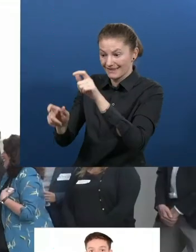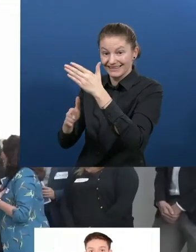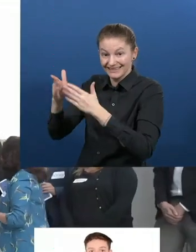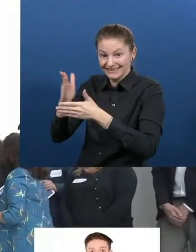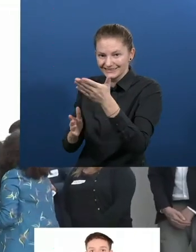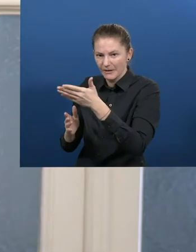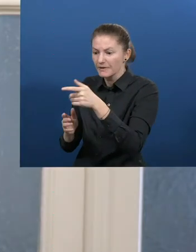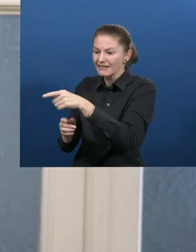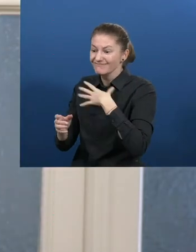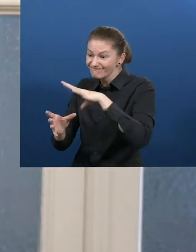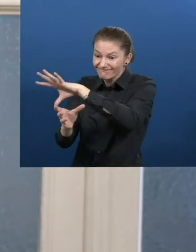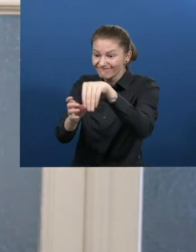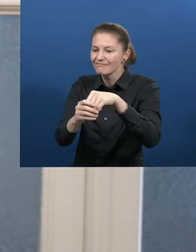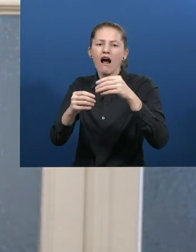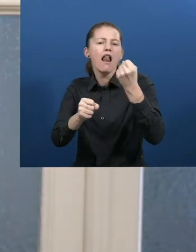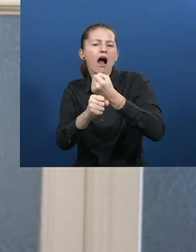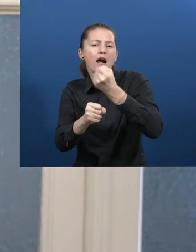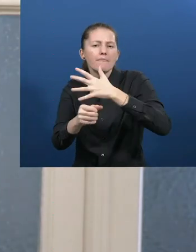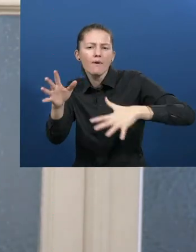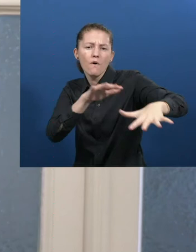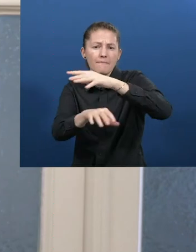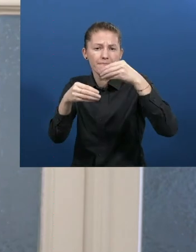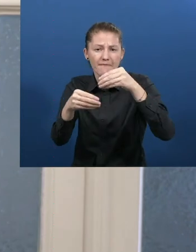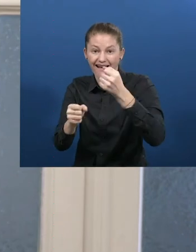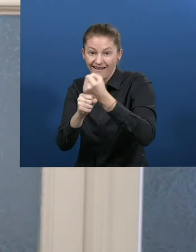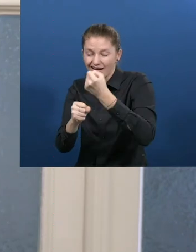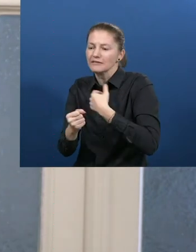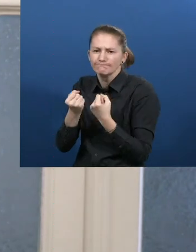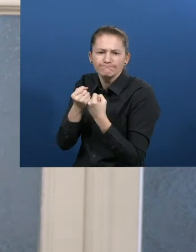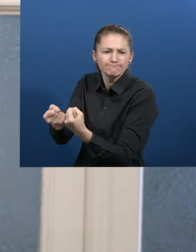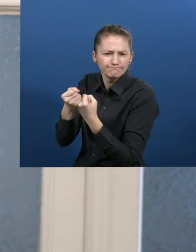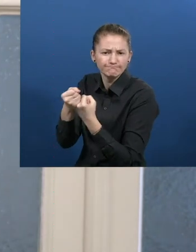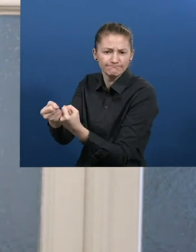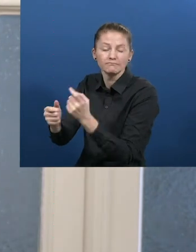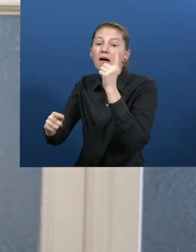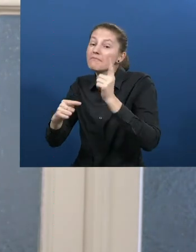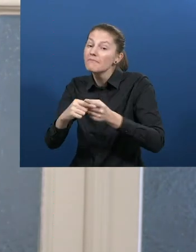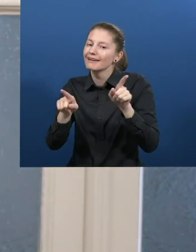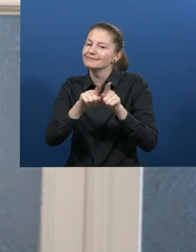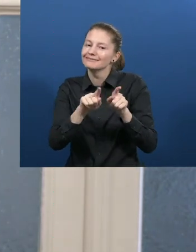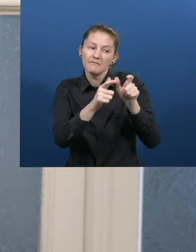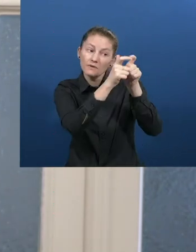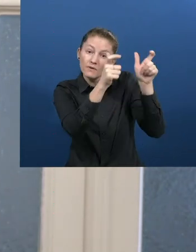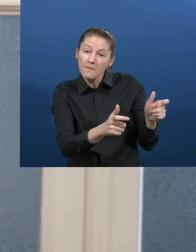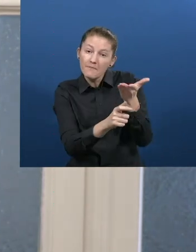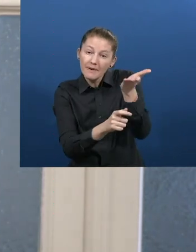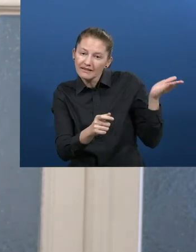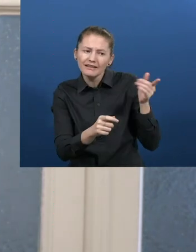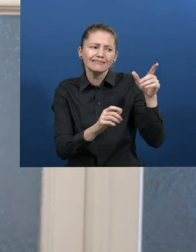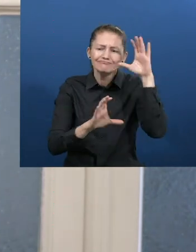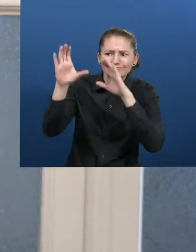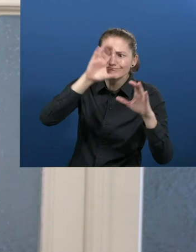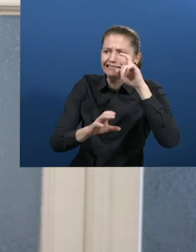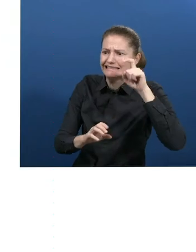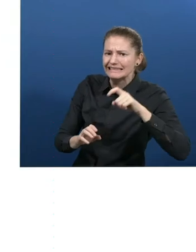laboral abierto y además apoyar a las empresas en la búsqueda de este perfil ideal para promover la diversidad y la inclusión dentro de